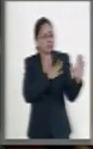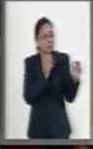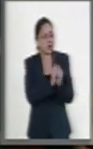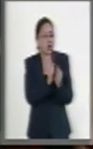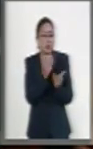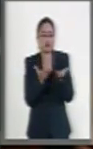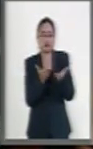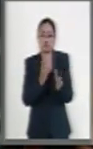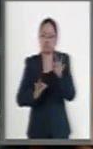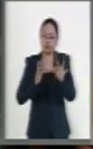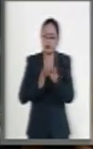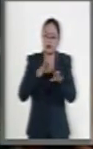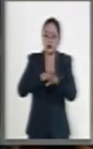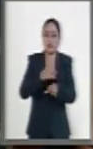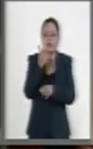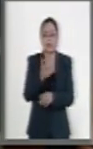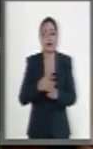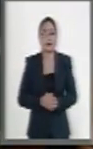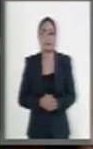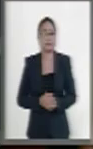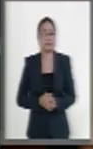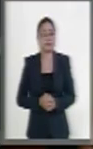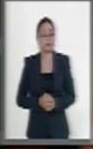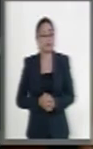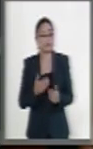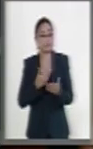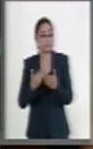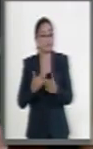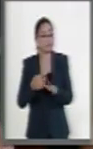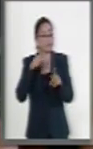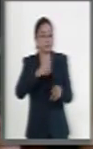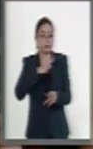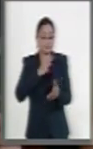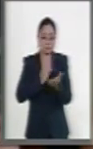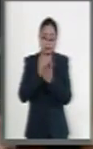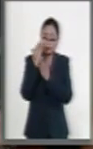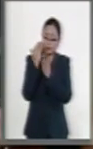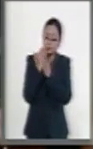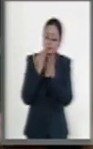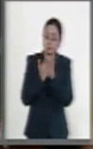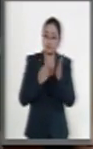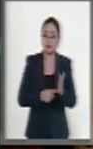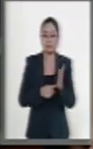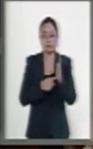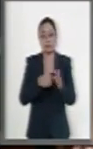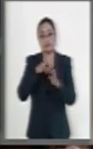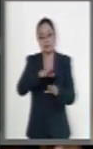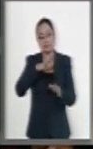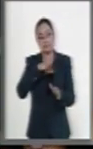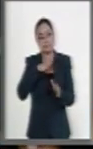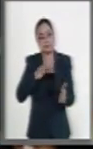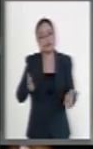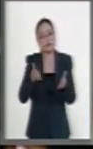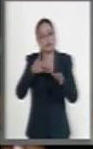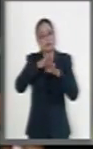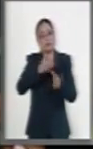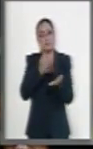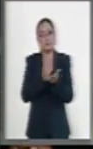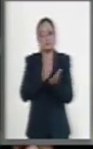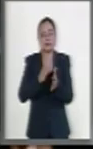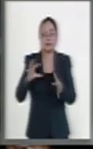estabilidad económica. Gracias a que se ha presentado este dictamen y gracias al marco de los estímulos fiscales para